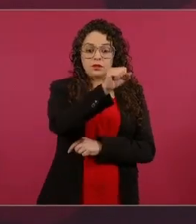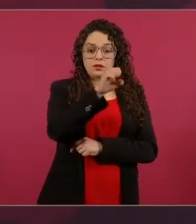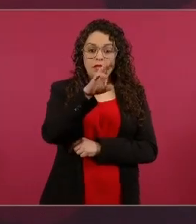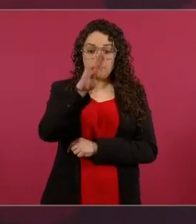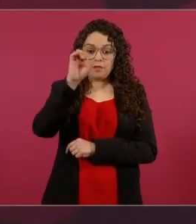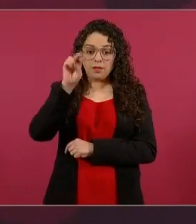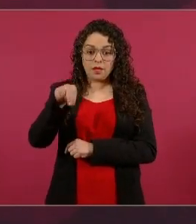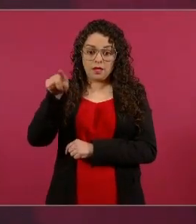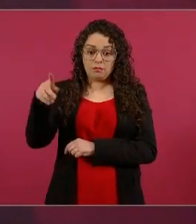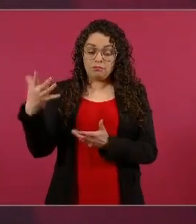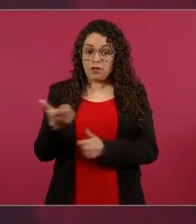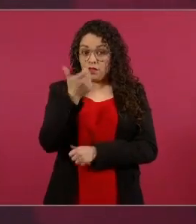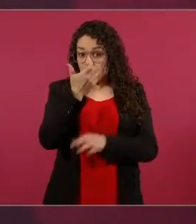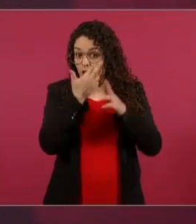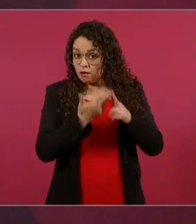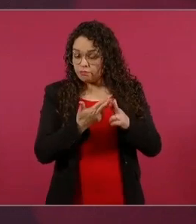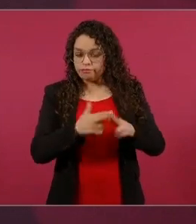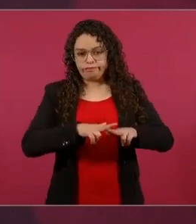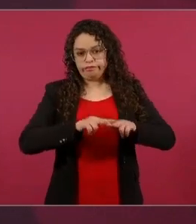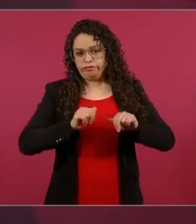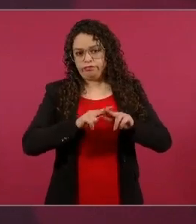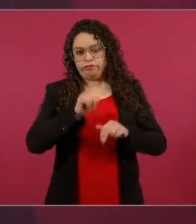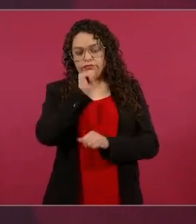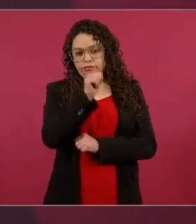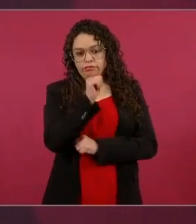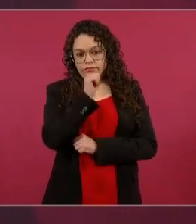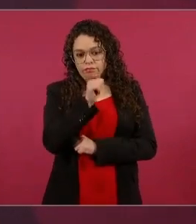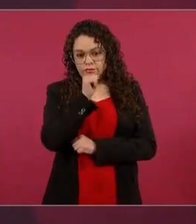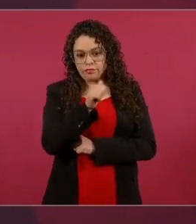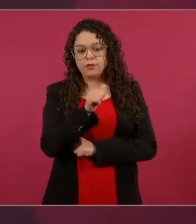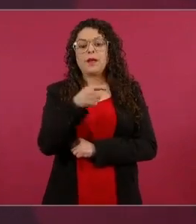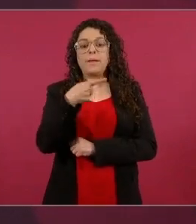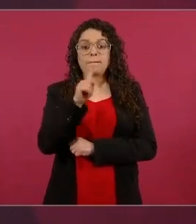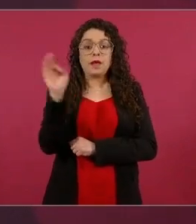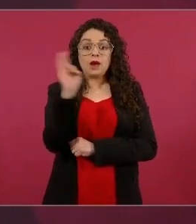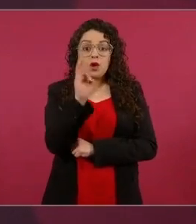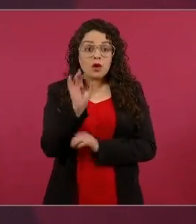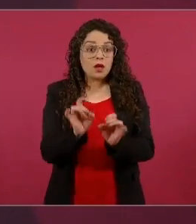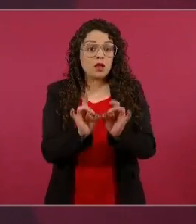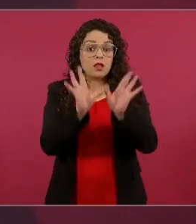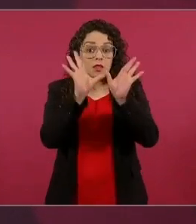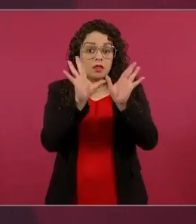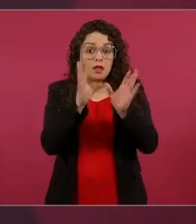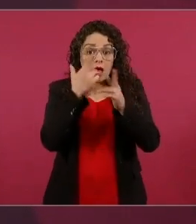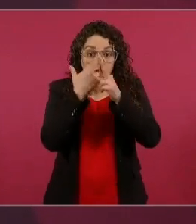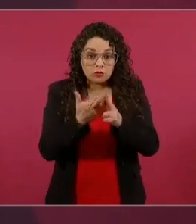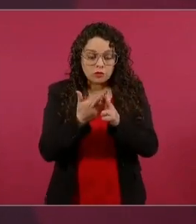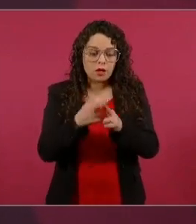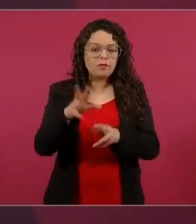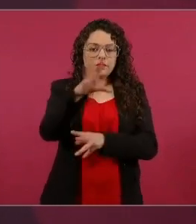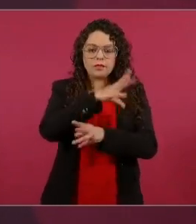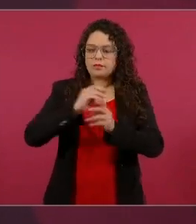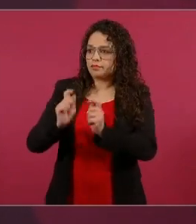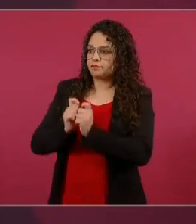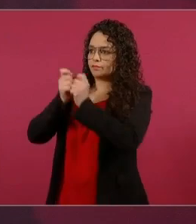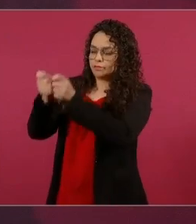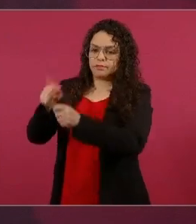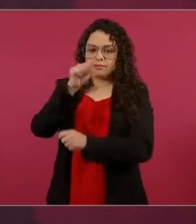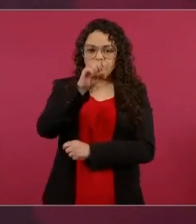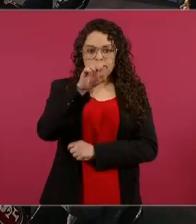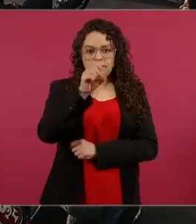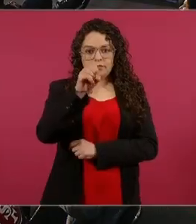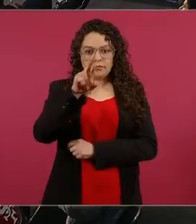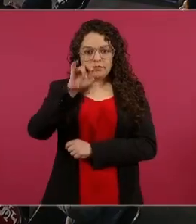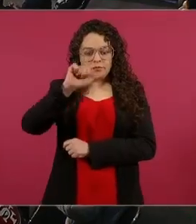subejercicio Eh pero en su caso se entera nuevamente a la tesorería de la federación y Se informa de esta manera en la Cuenta